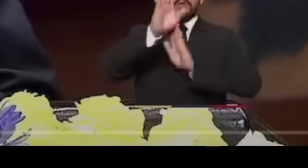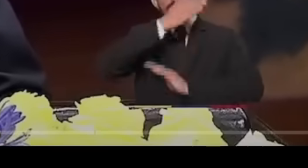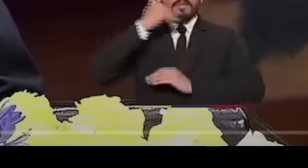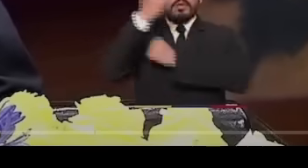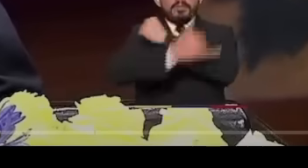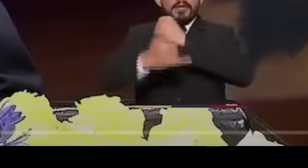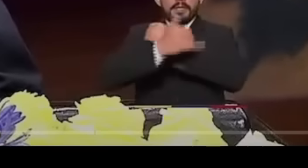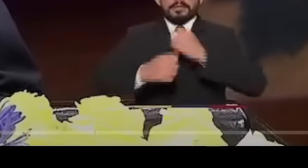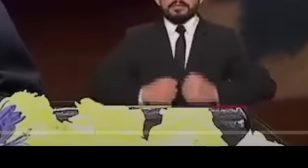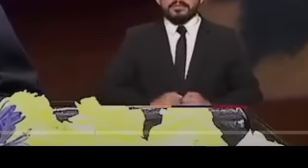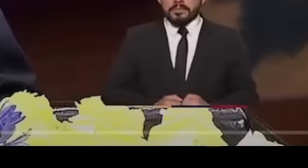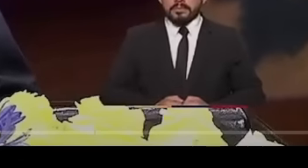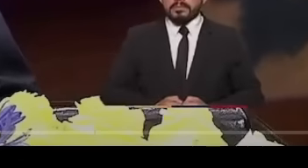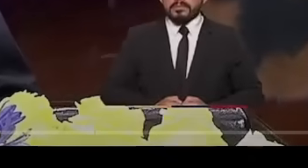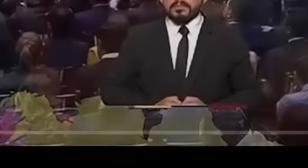país.